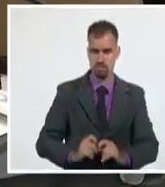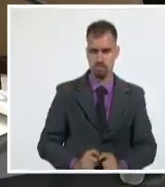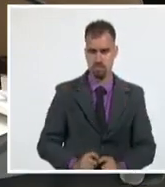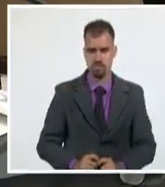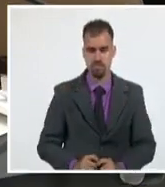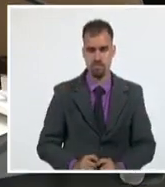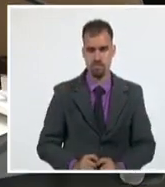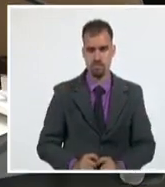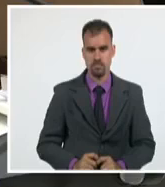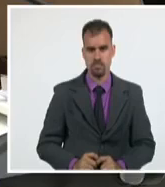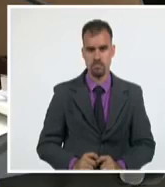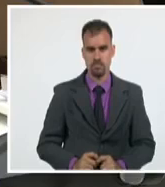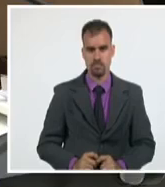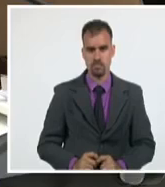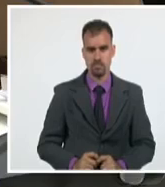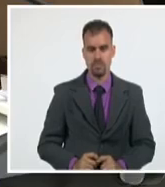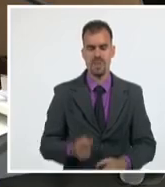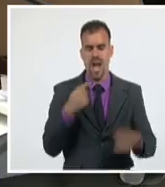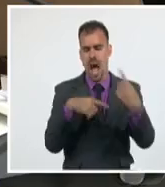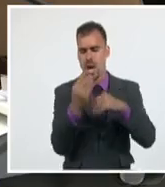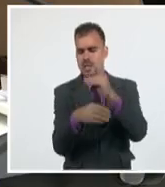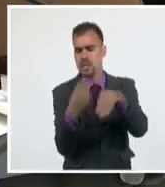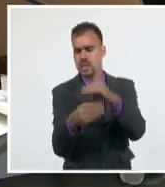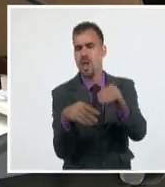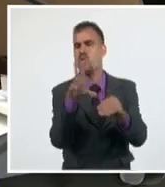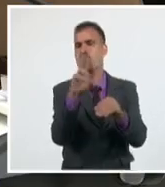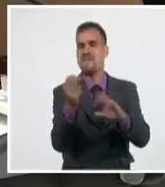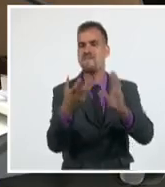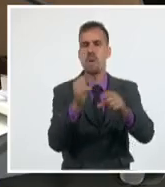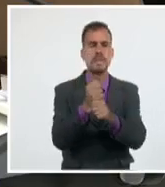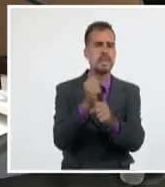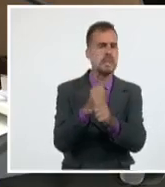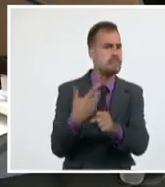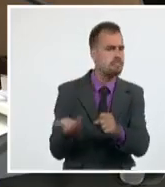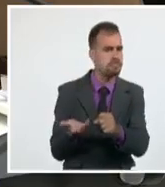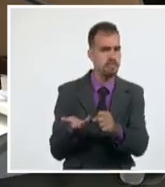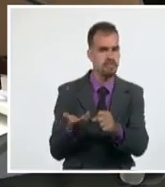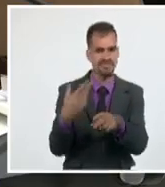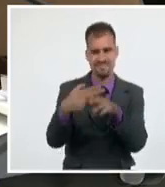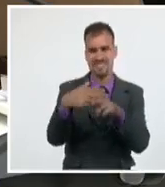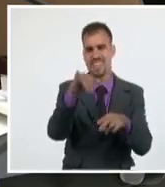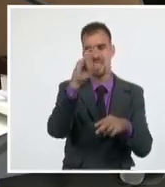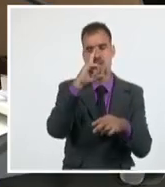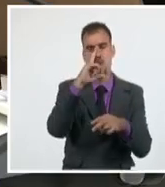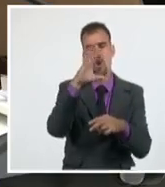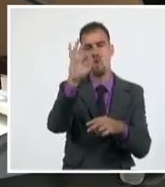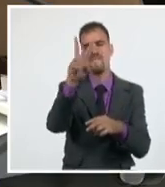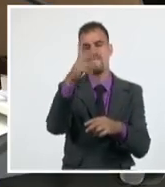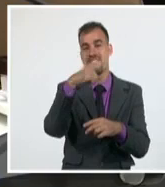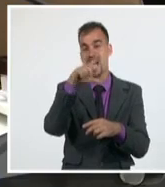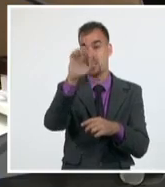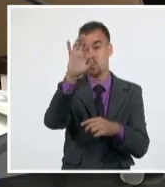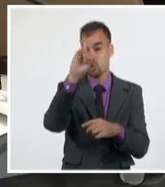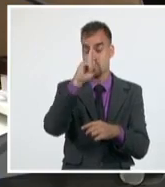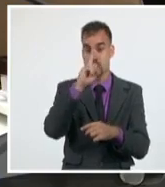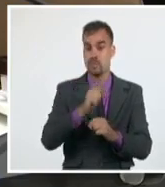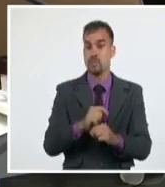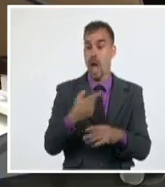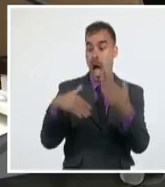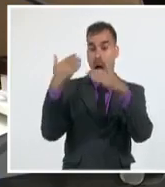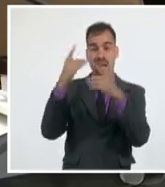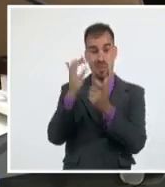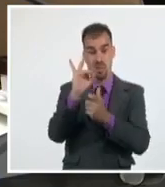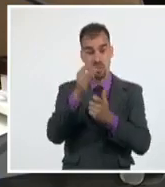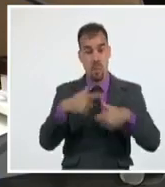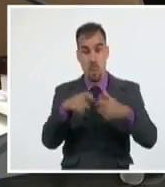la innovación, por ejemplo, que es un concepto y una actividad que en el anterior Congreso no tenía la dimensión que hoy está alcanzando, y en